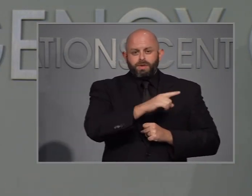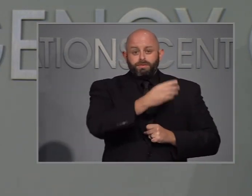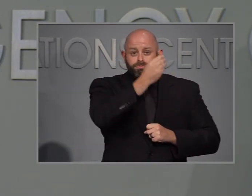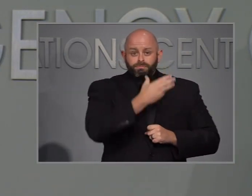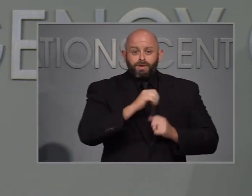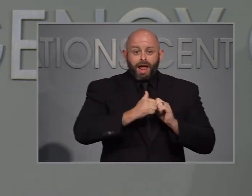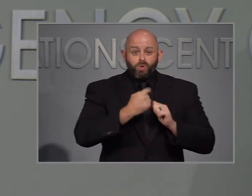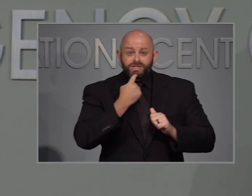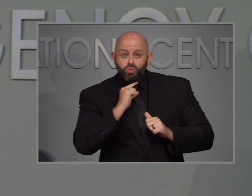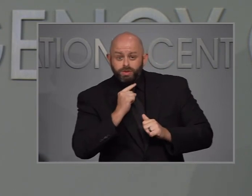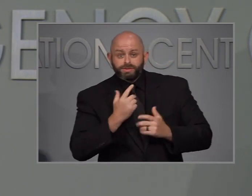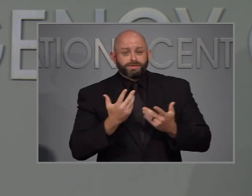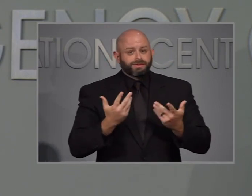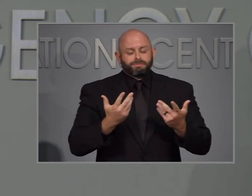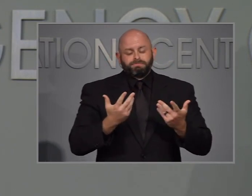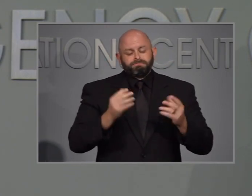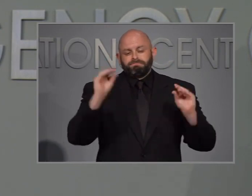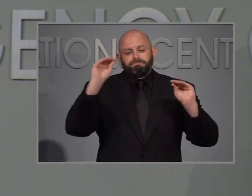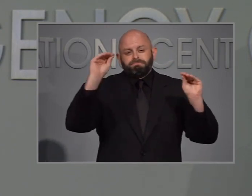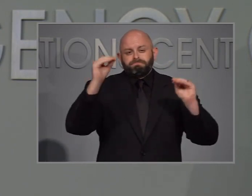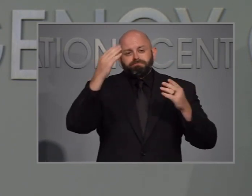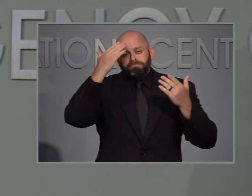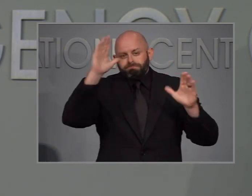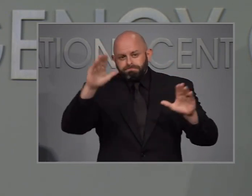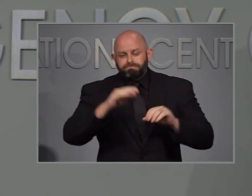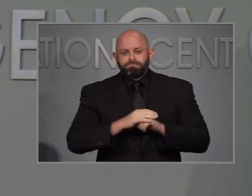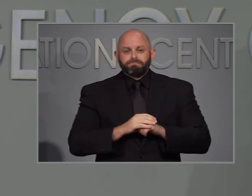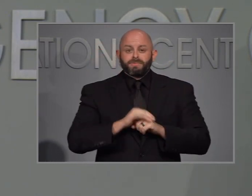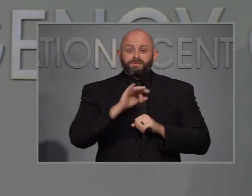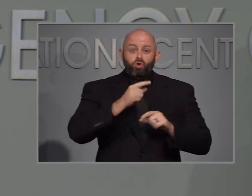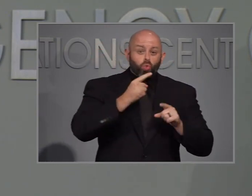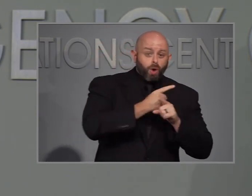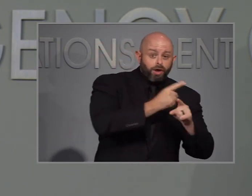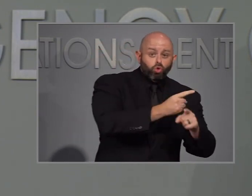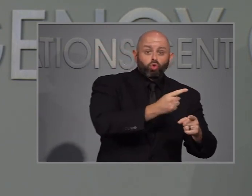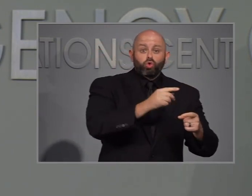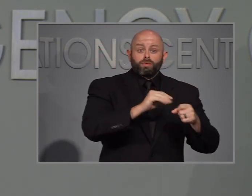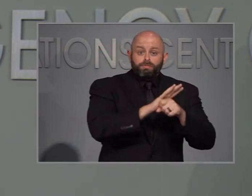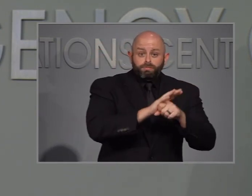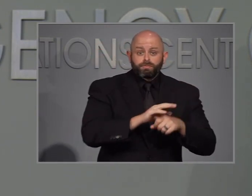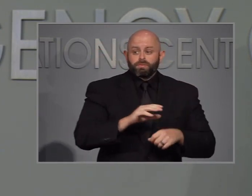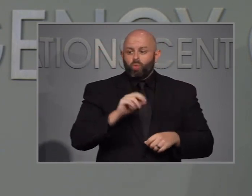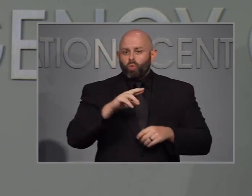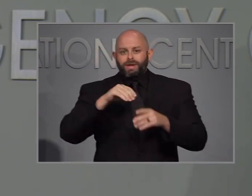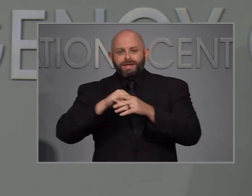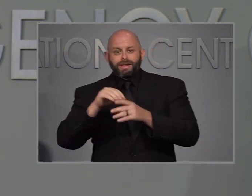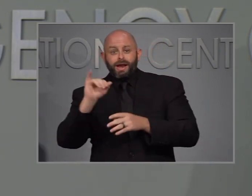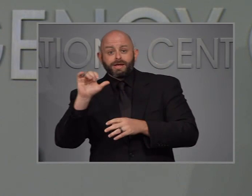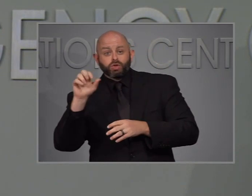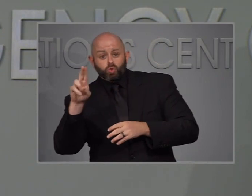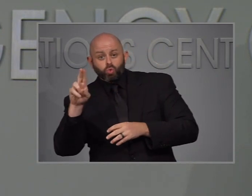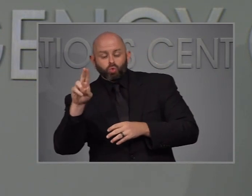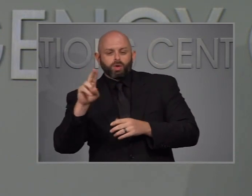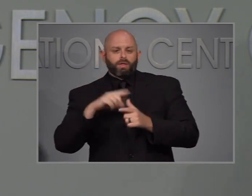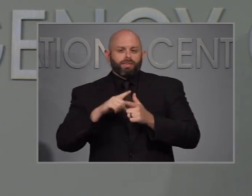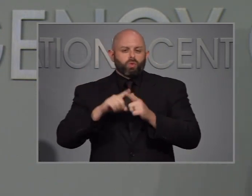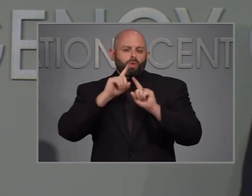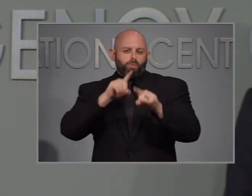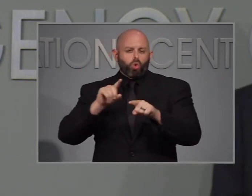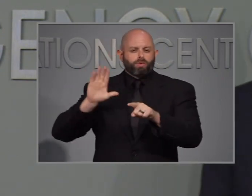nos distinguen si hay personas en un piso normal de COVID o si están en cuidado intensivo por